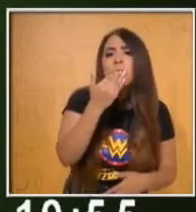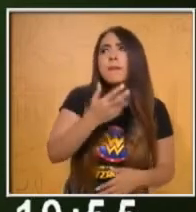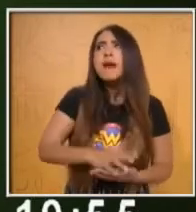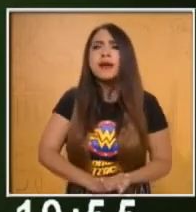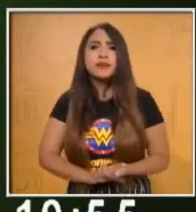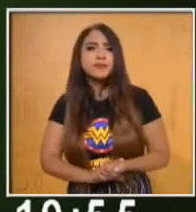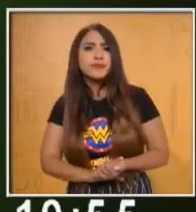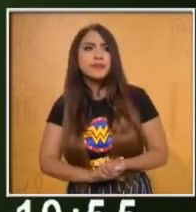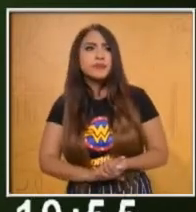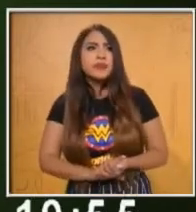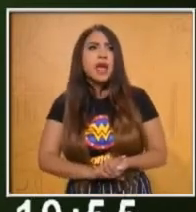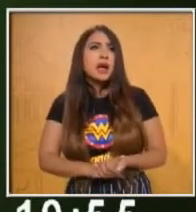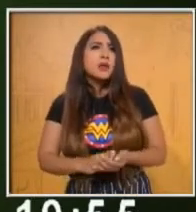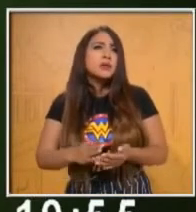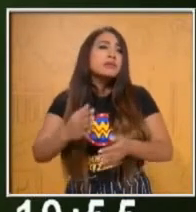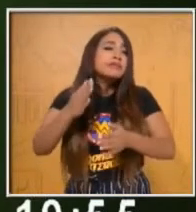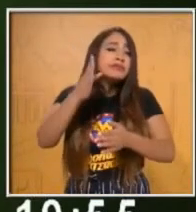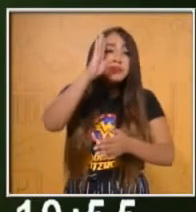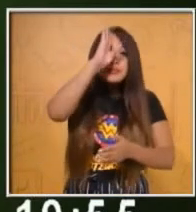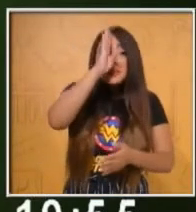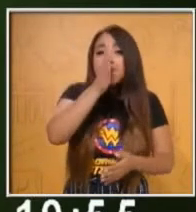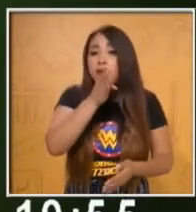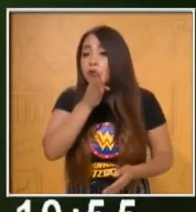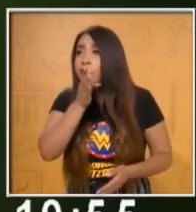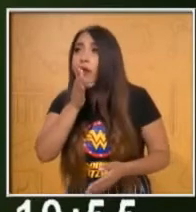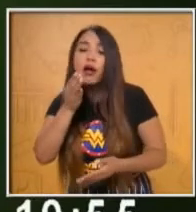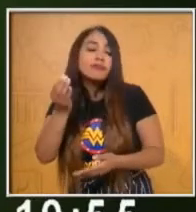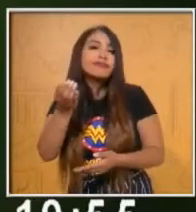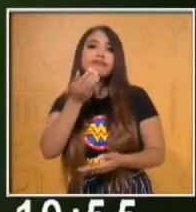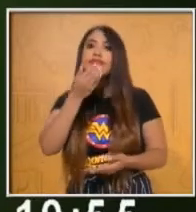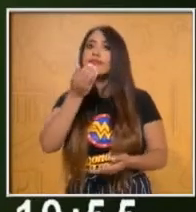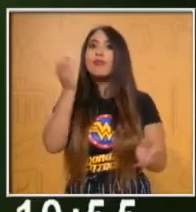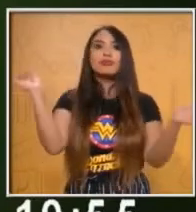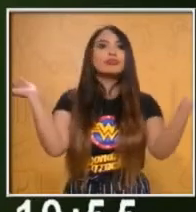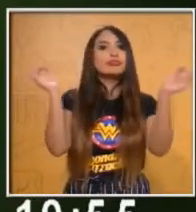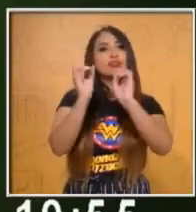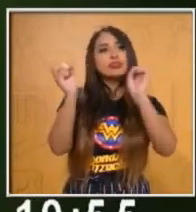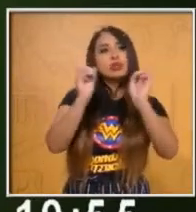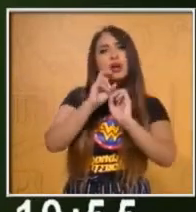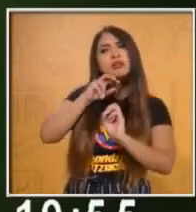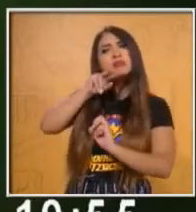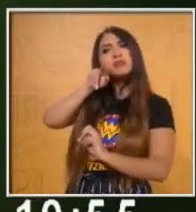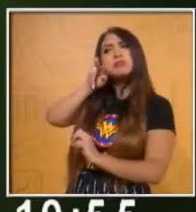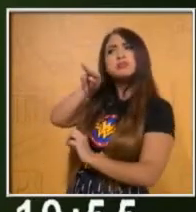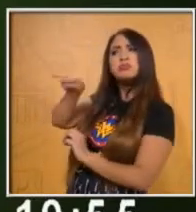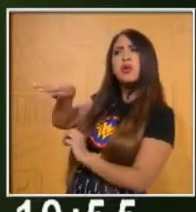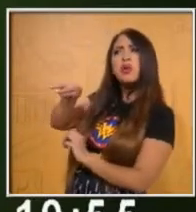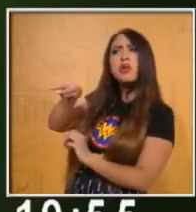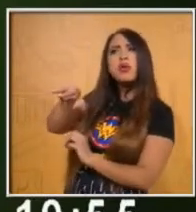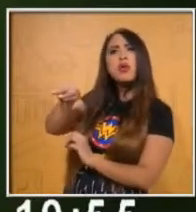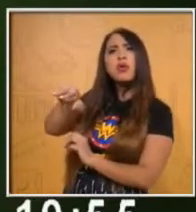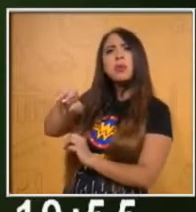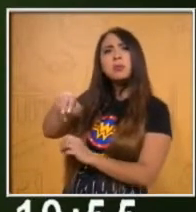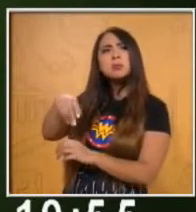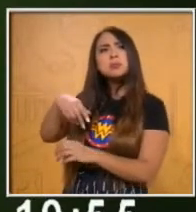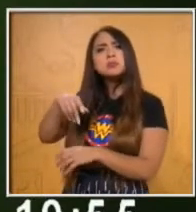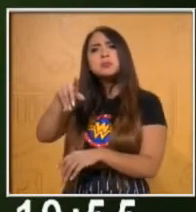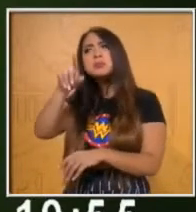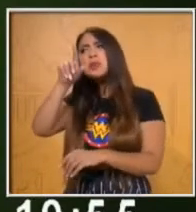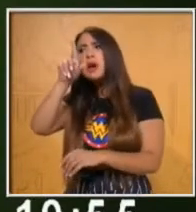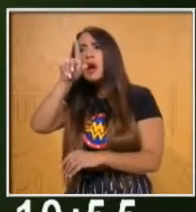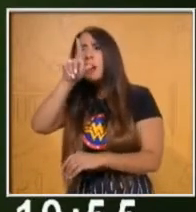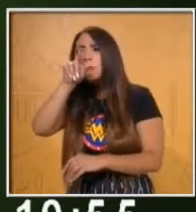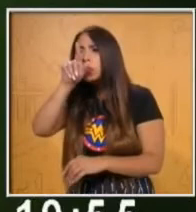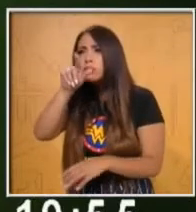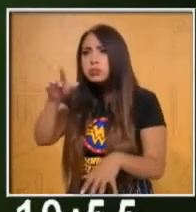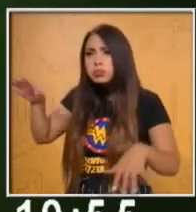no se había desayunado. Al pasar por el bosque, vio al cuervo que estaba parado en la rama de un árbol y tenía en el pico